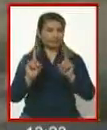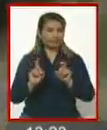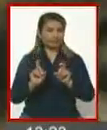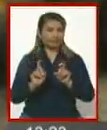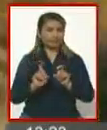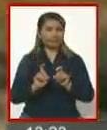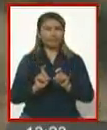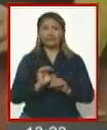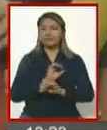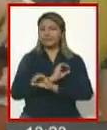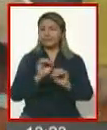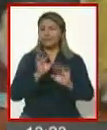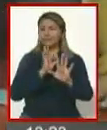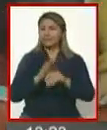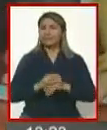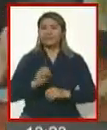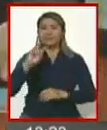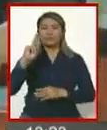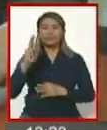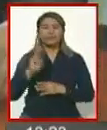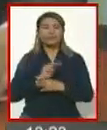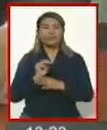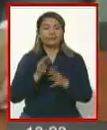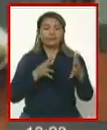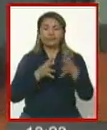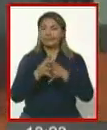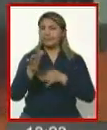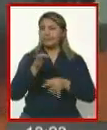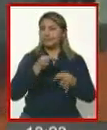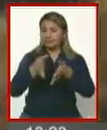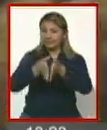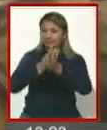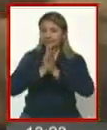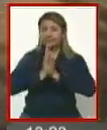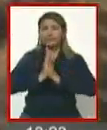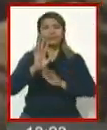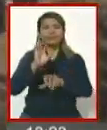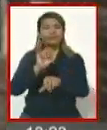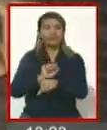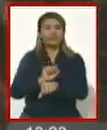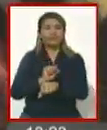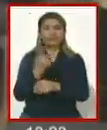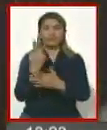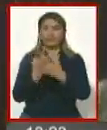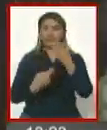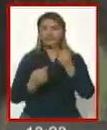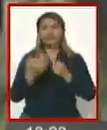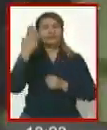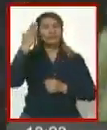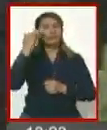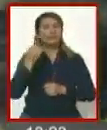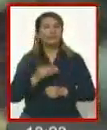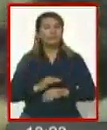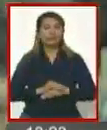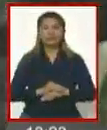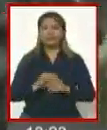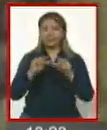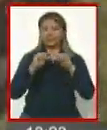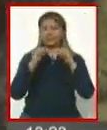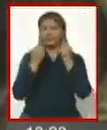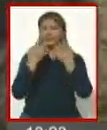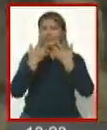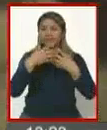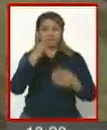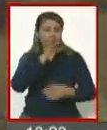detención? El viceministro de Transparencia manifestó que pedirá la detención preventiva de la pareja por simular la conformación de una empresa